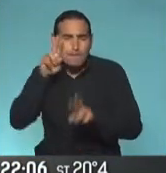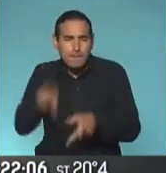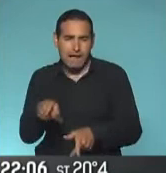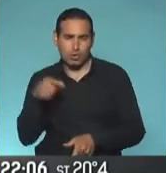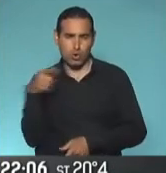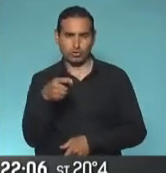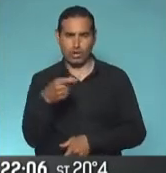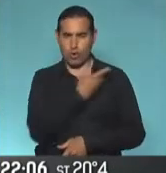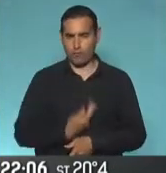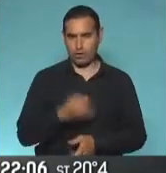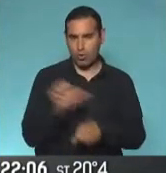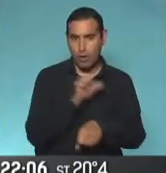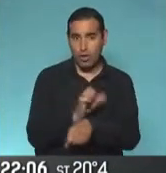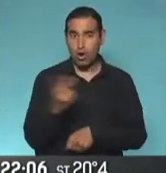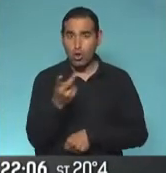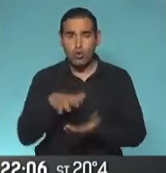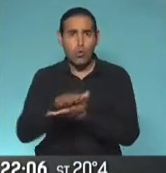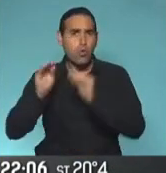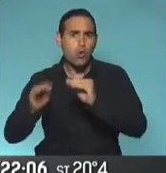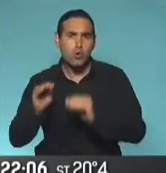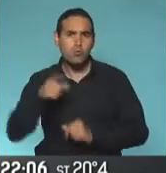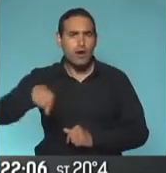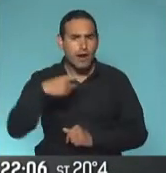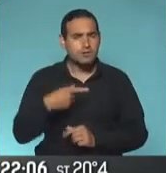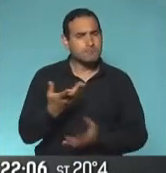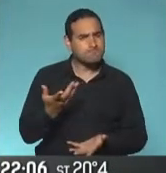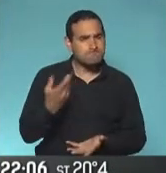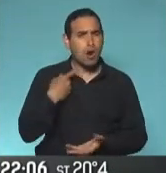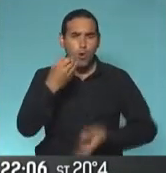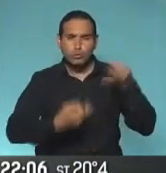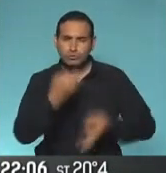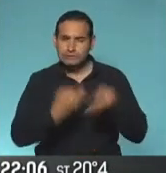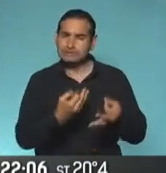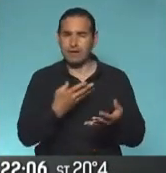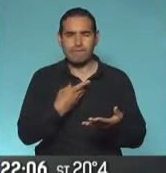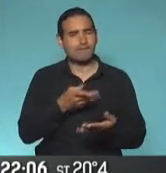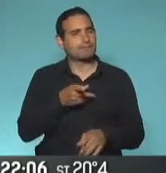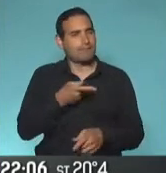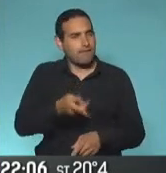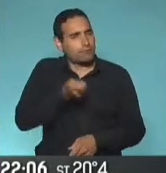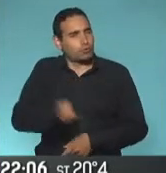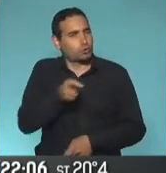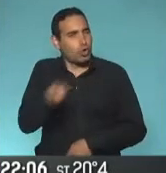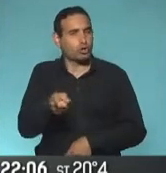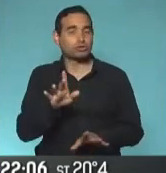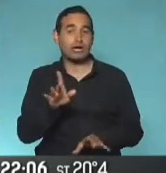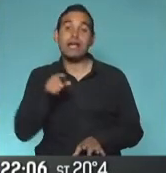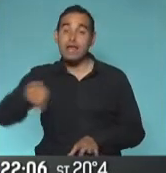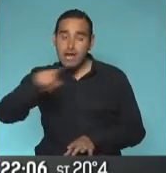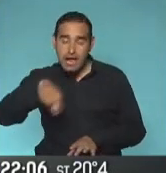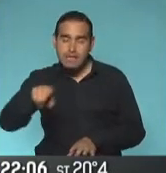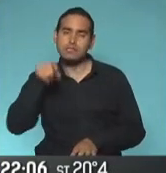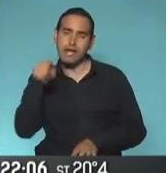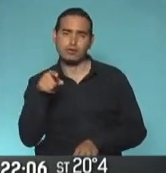desestabilización. Son los corruptos que han sentido los pasos de la justicia acercándolos para que respondan. Ellos son quienes